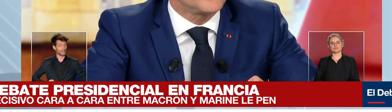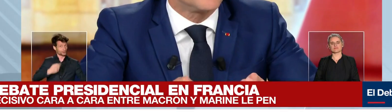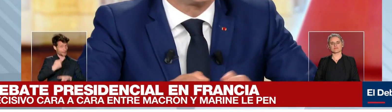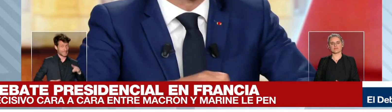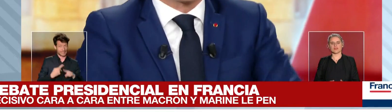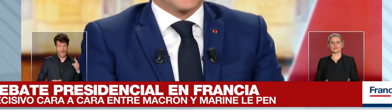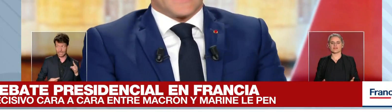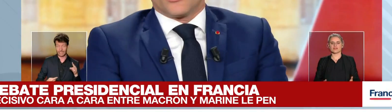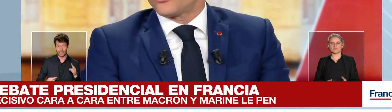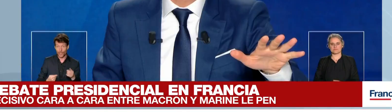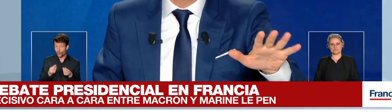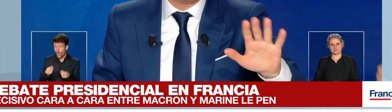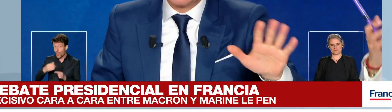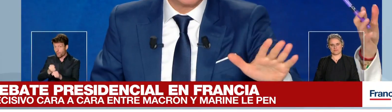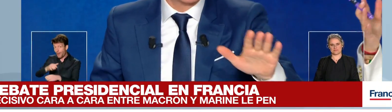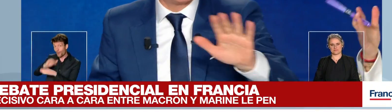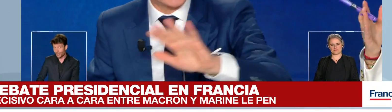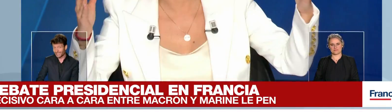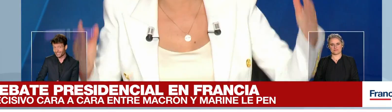desempleo parcial. Así es como se protege a la industria.